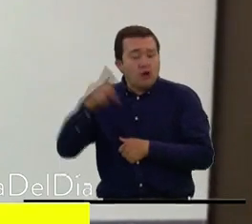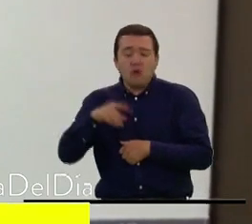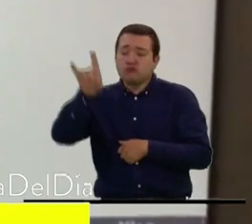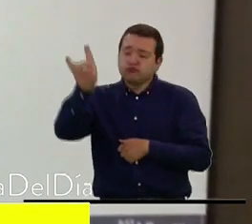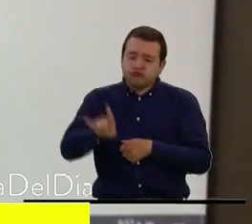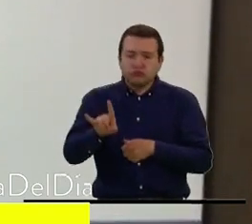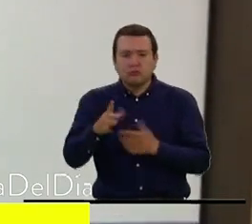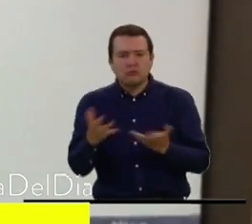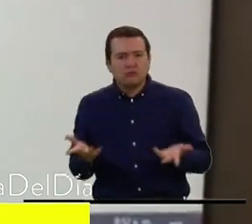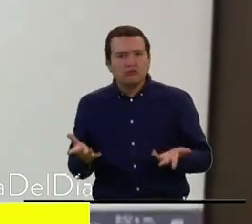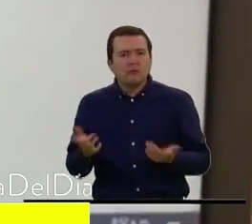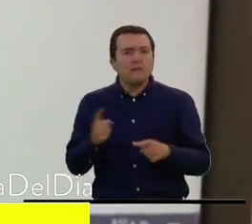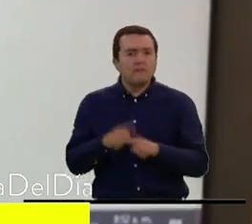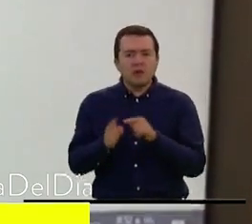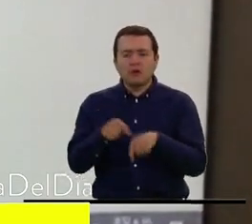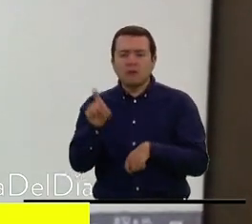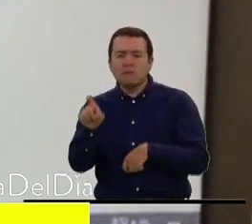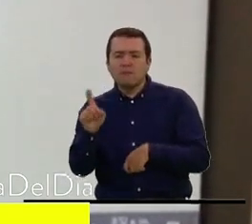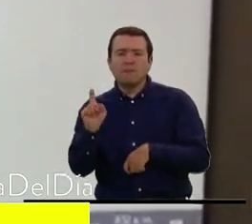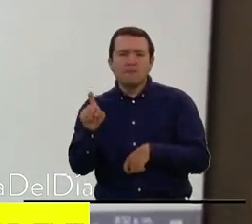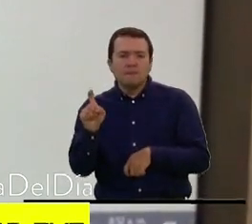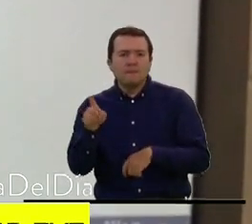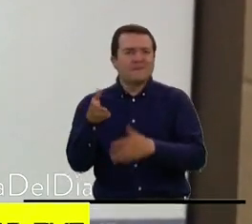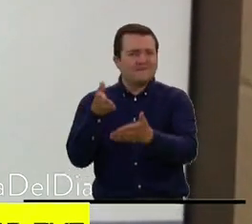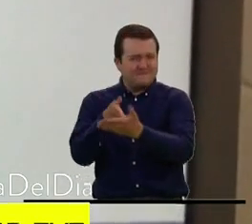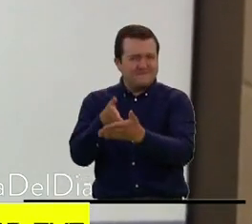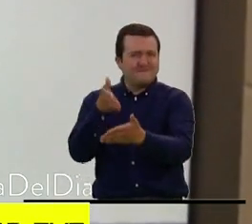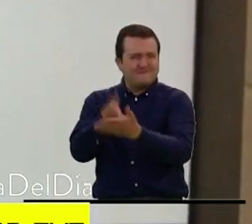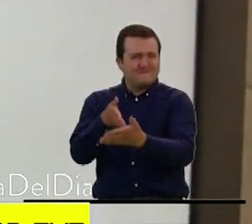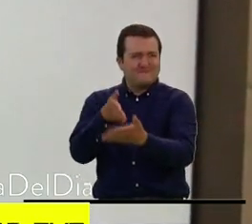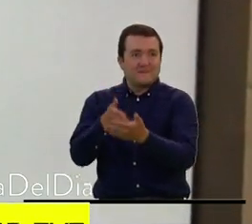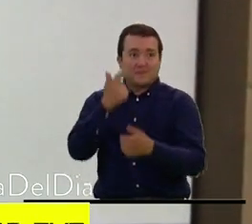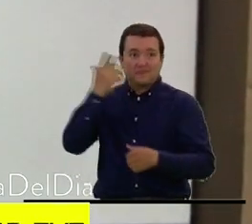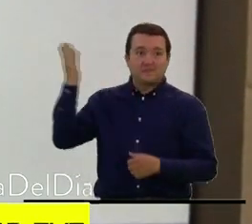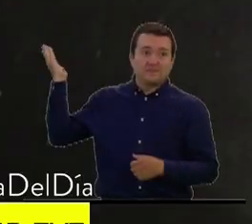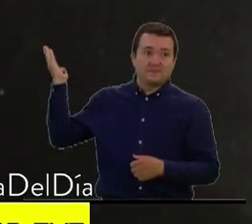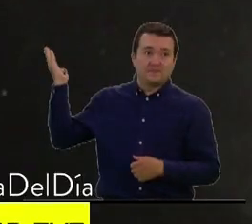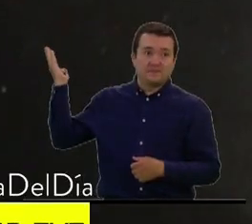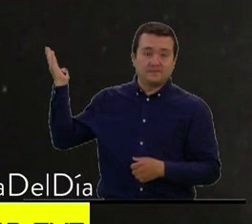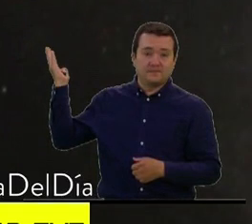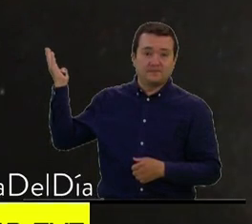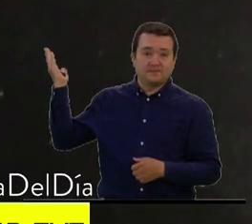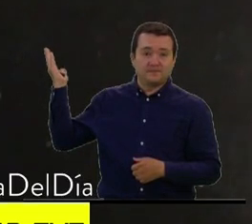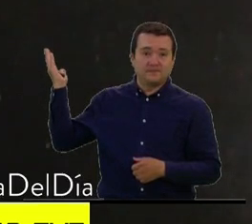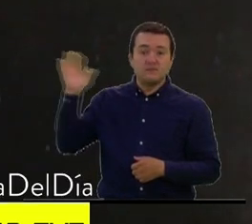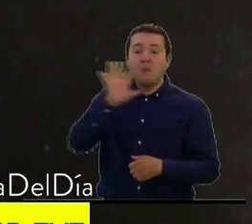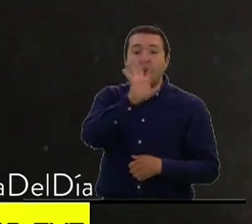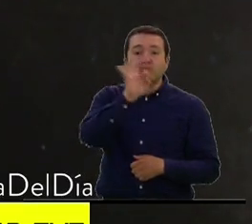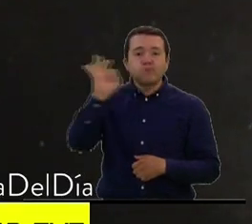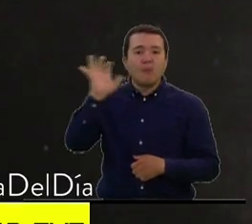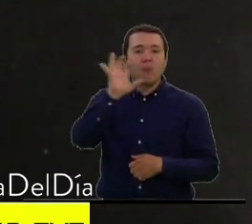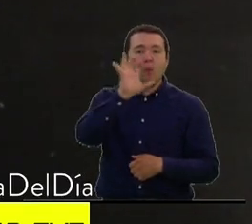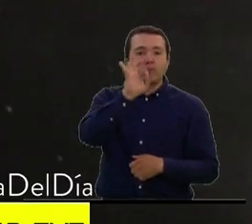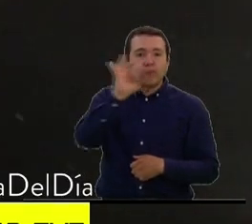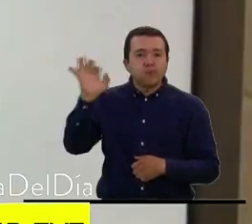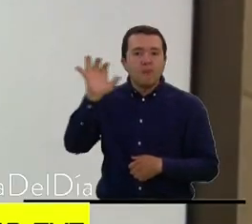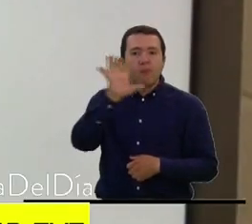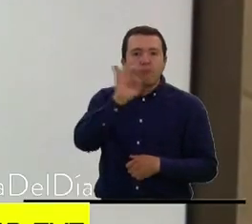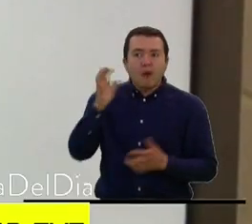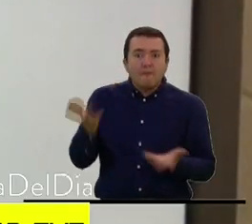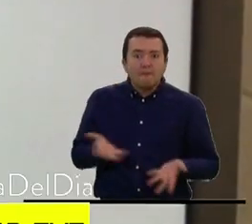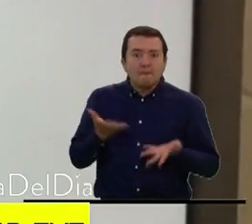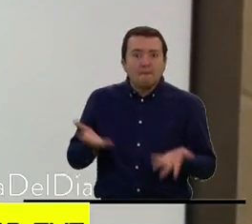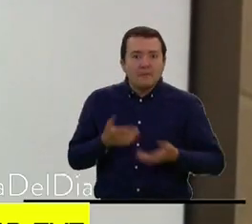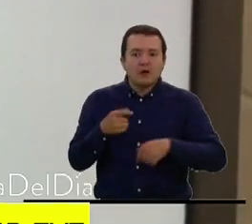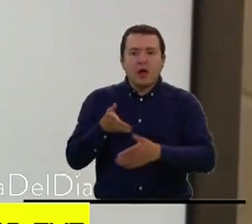momento de ingresar a la prueba como tal pasa esto después de varios intentos la plataforma aún